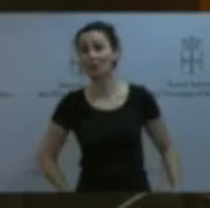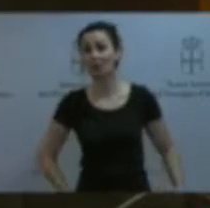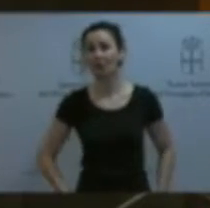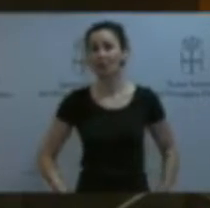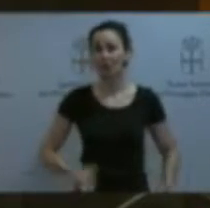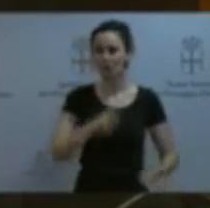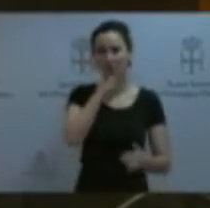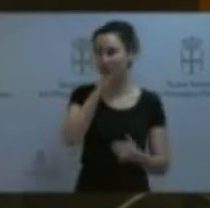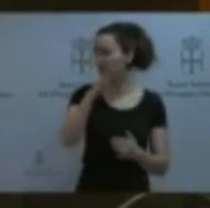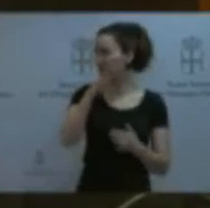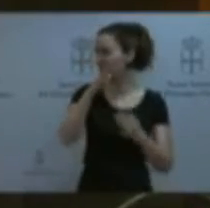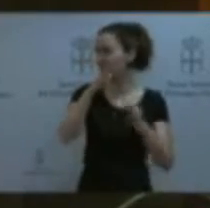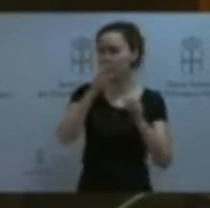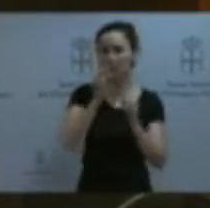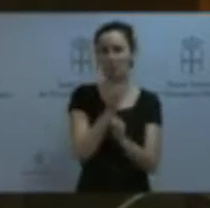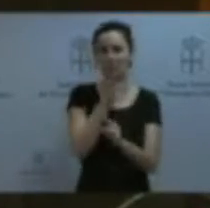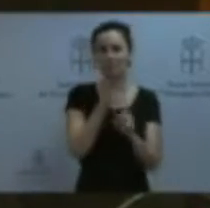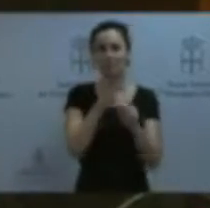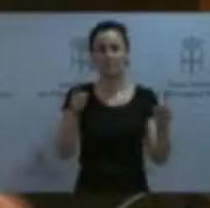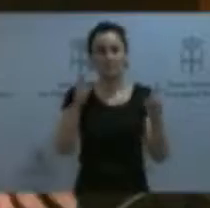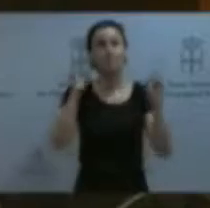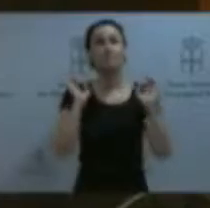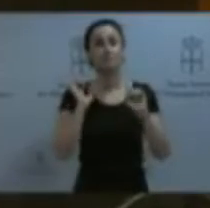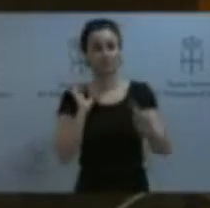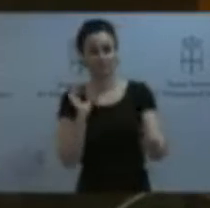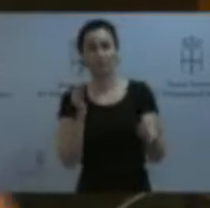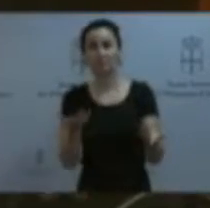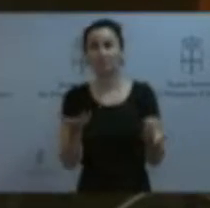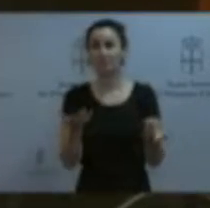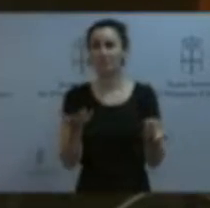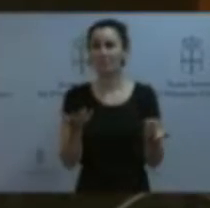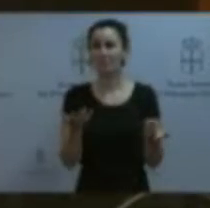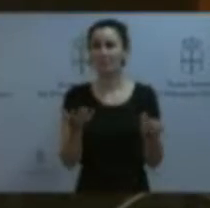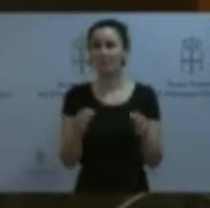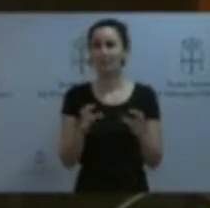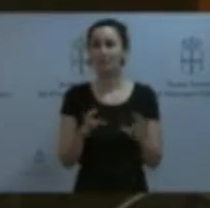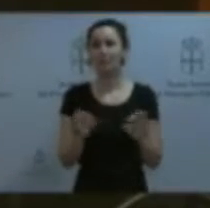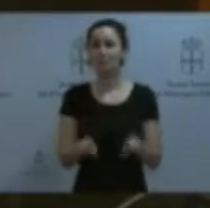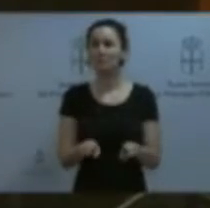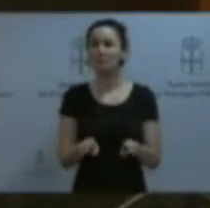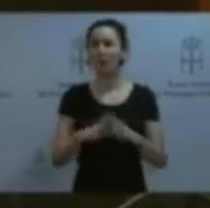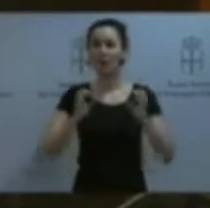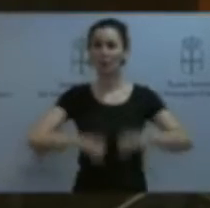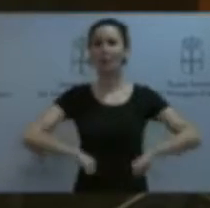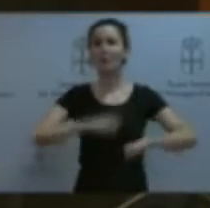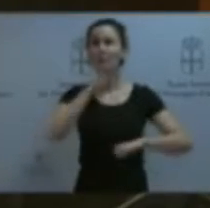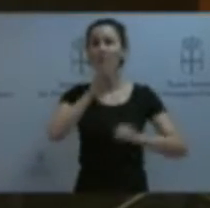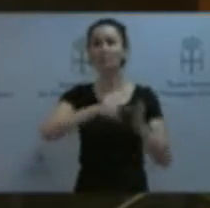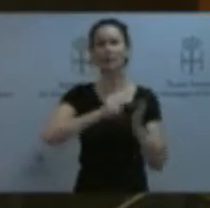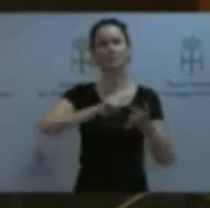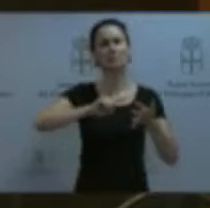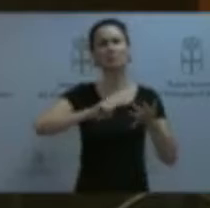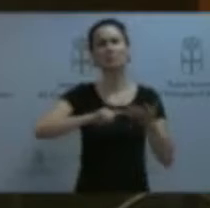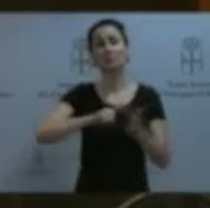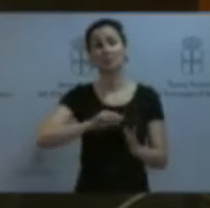Yo creo que, a mí me parece claro, según la legislación, podría enseñar los diferentes acuerdos, los diferentes planes que ustedes se pasan